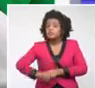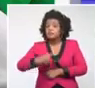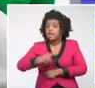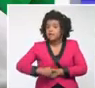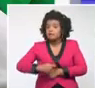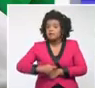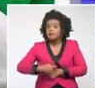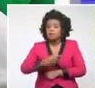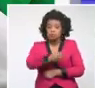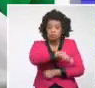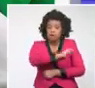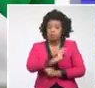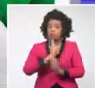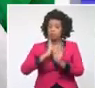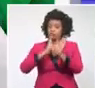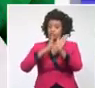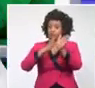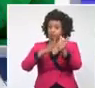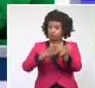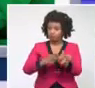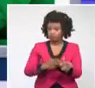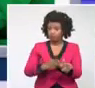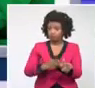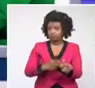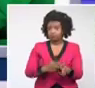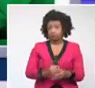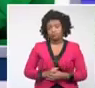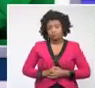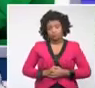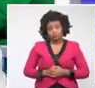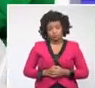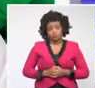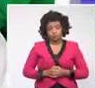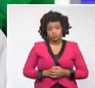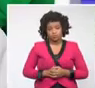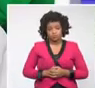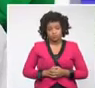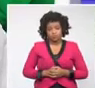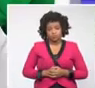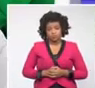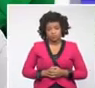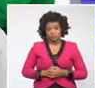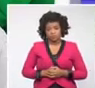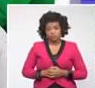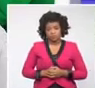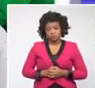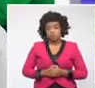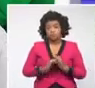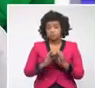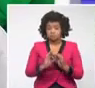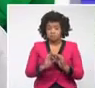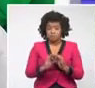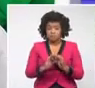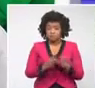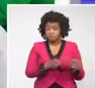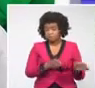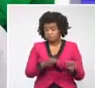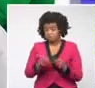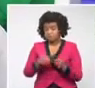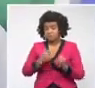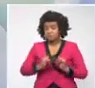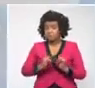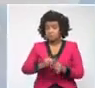diseñadas desde el principio de la pandemia. De esta forma informamos que Cuba amanece con